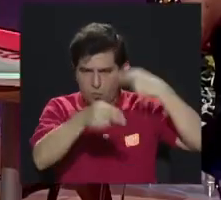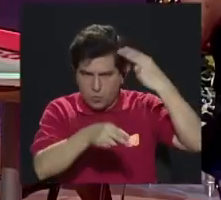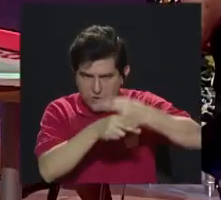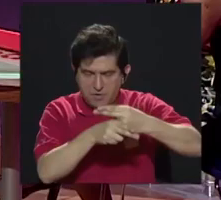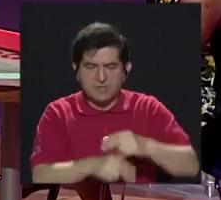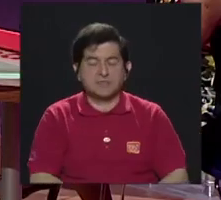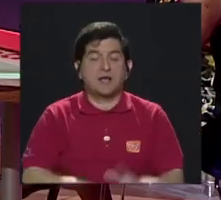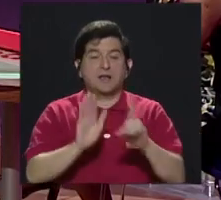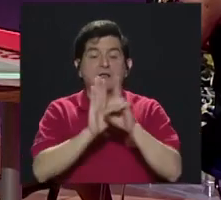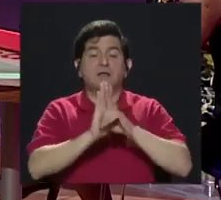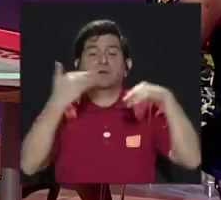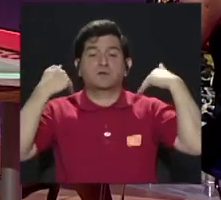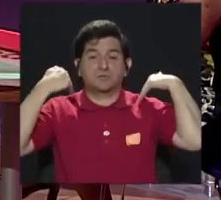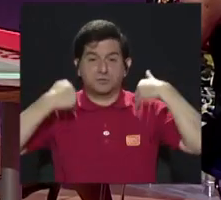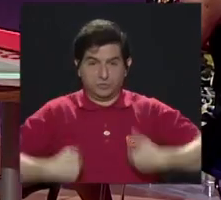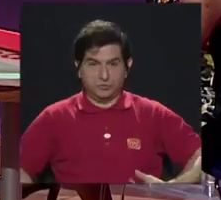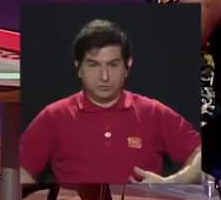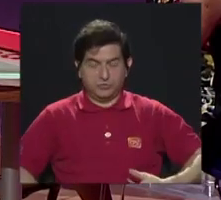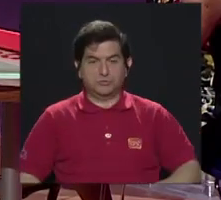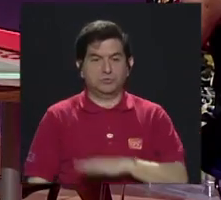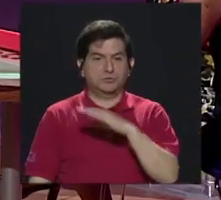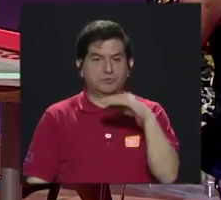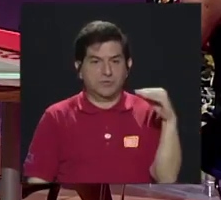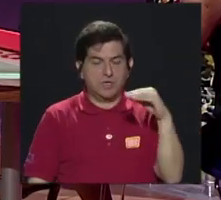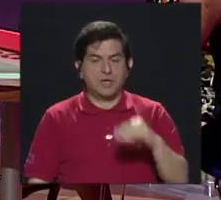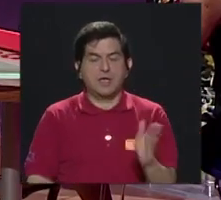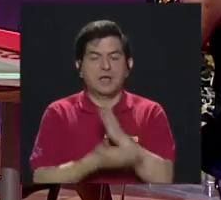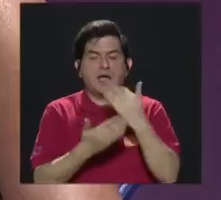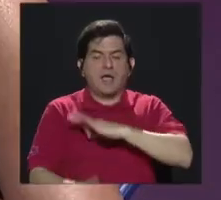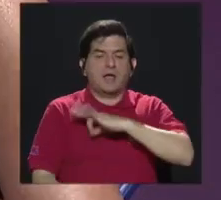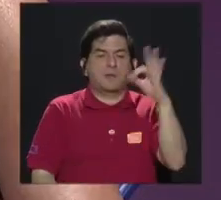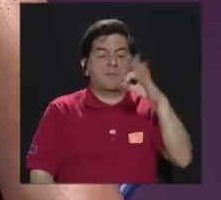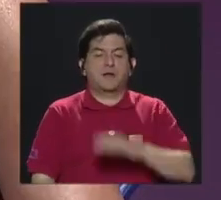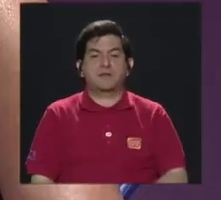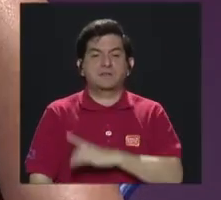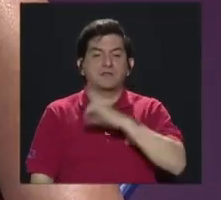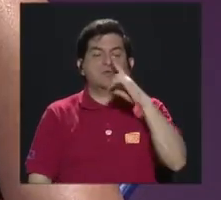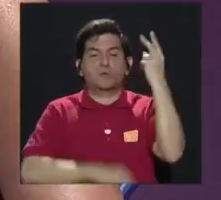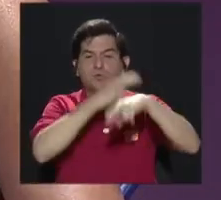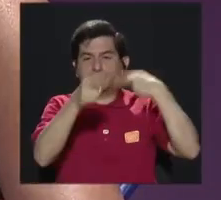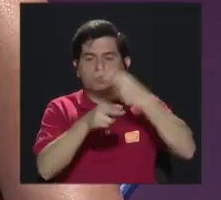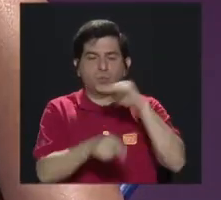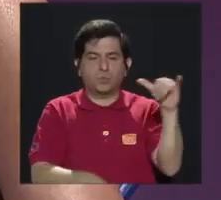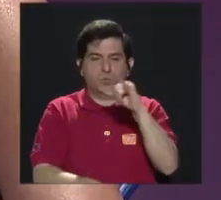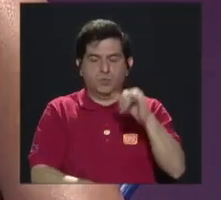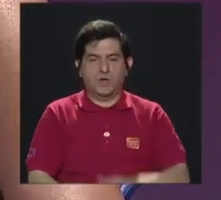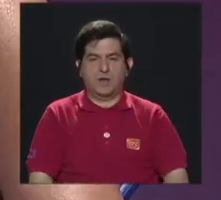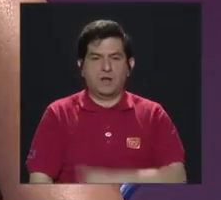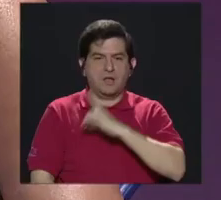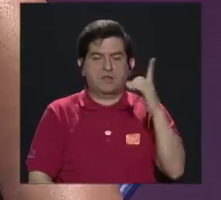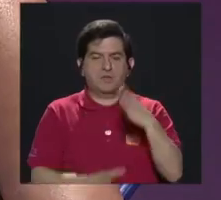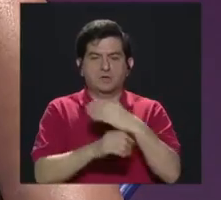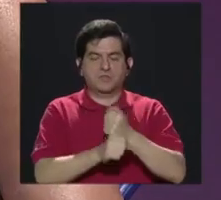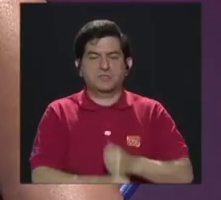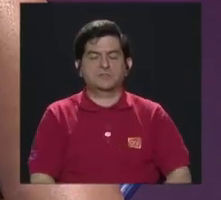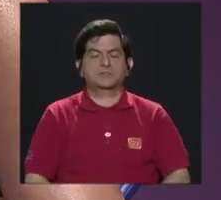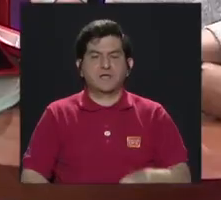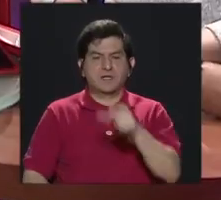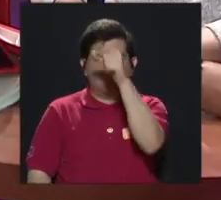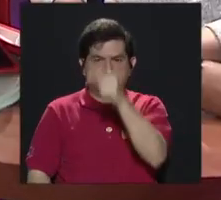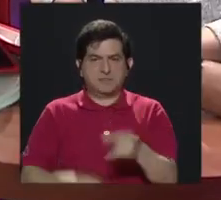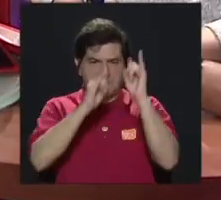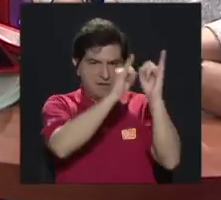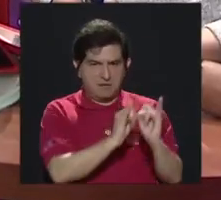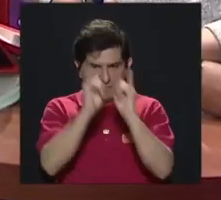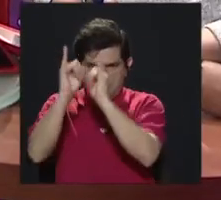parte de los derechos humanos. Y por la parte espiritual, Dios es universal también, y Dios nos hizo seres individuales,